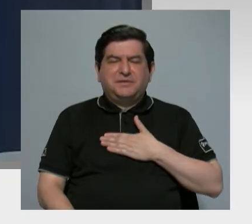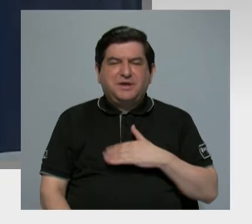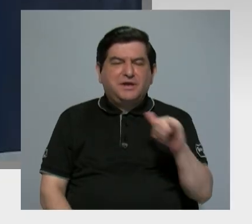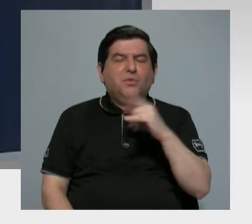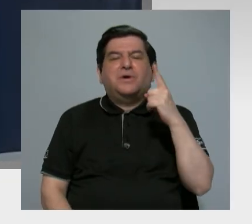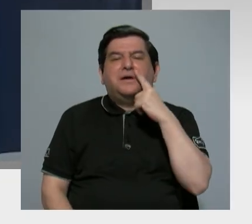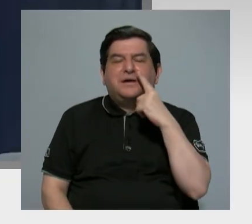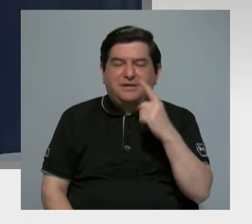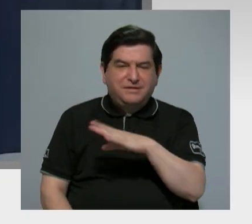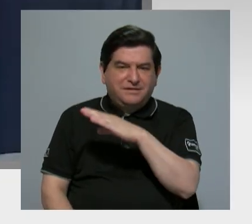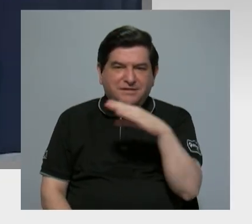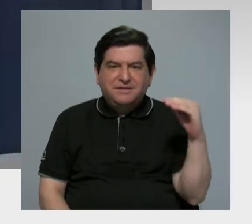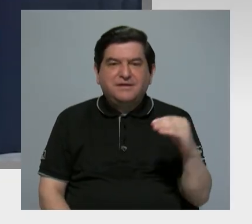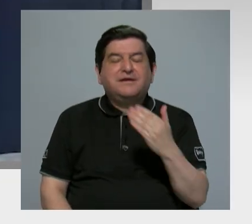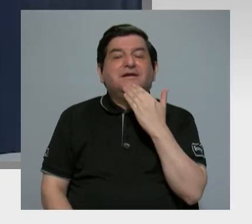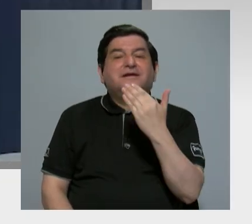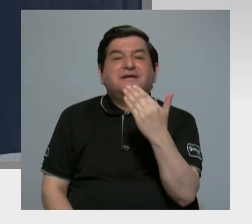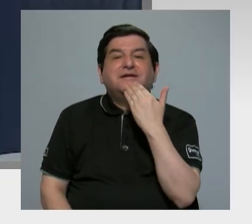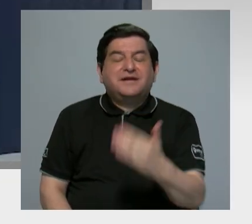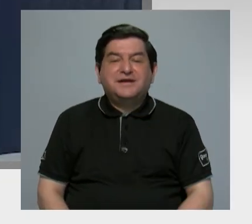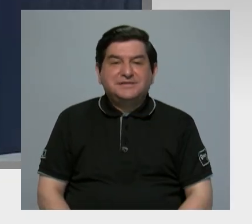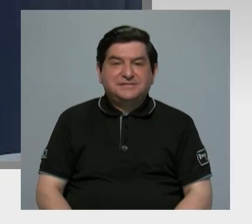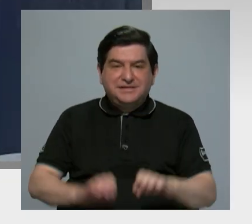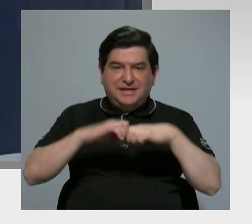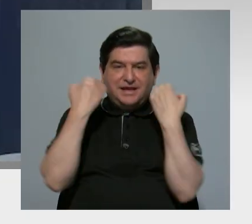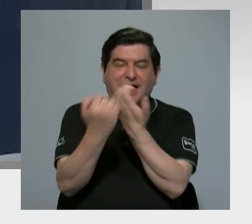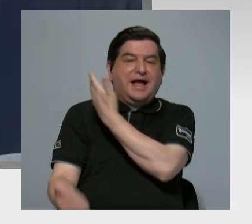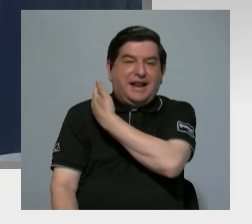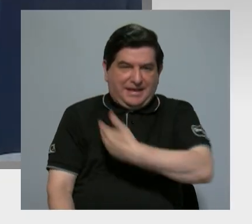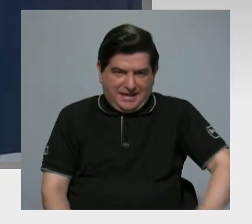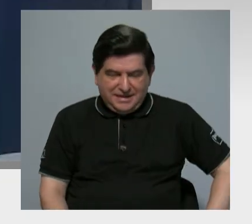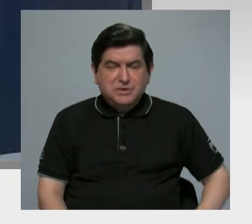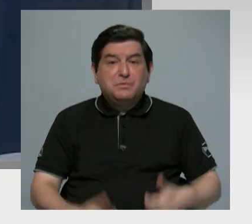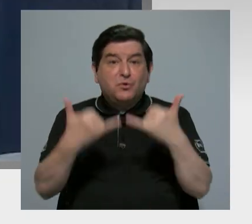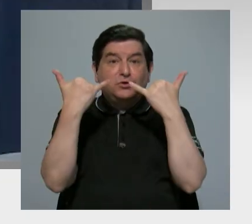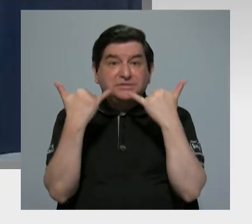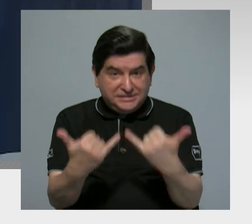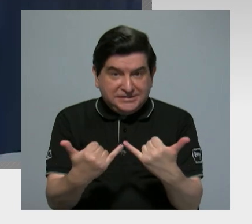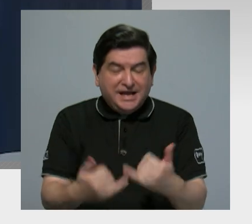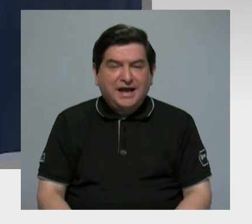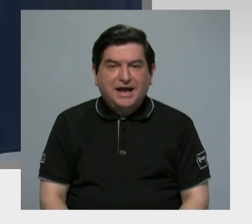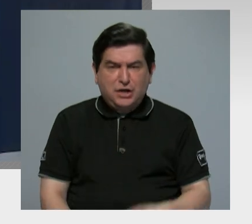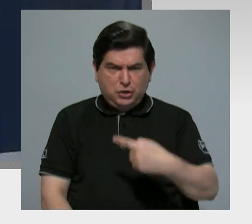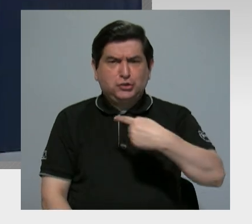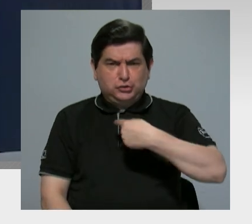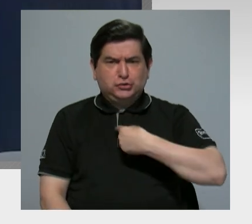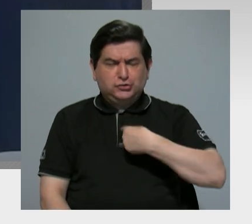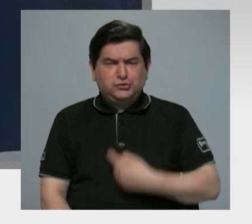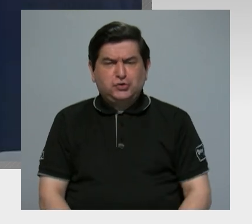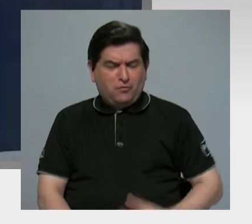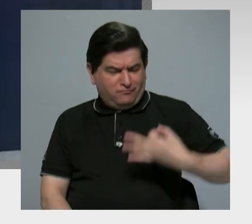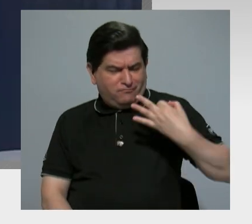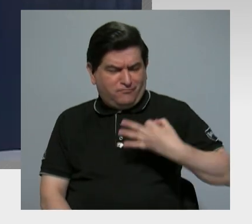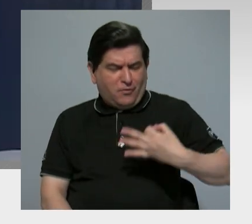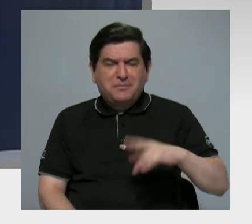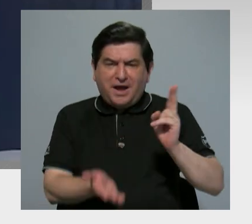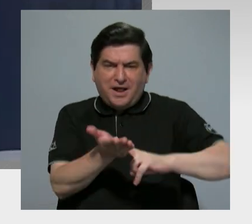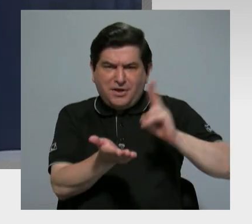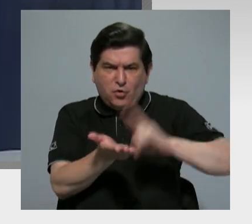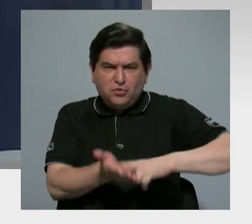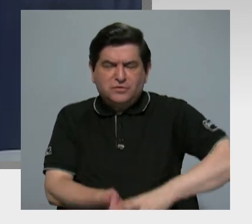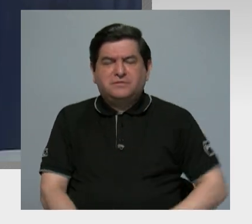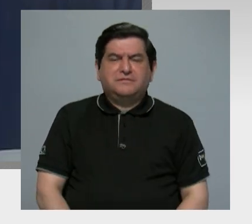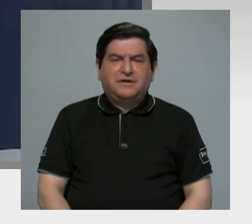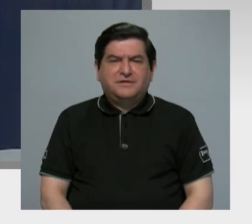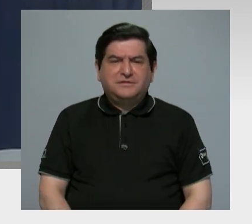un padre. Y también agradecerle al Club Sport Herediano, que ya es donde ya yo formalizo con un contrato